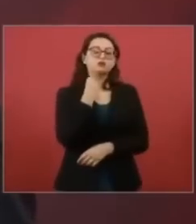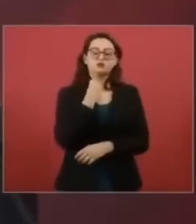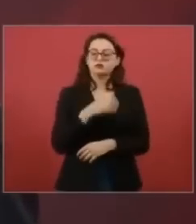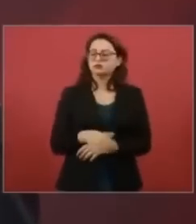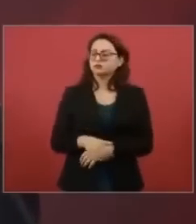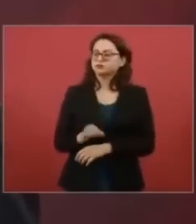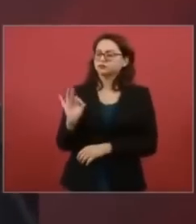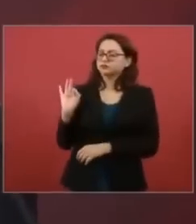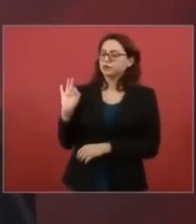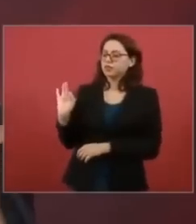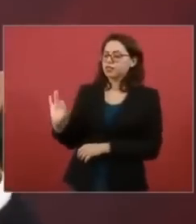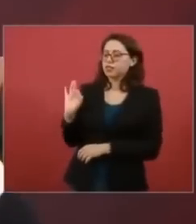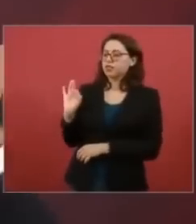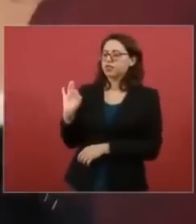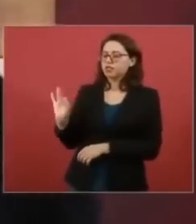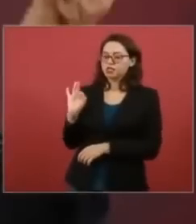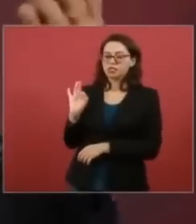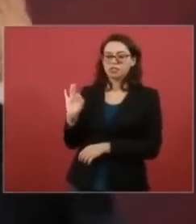dicen,